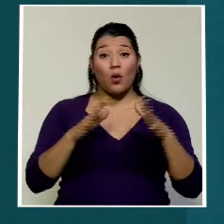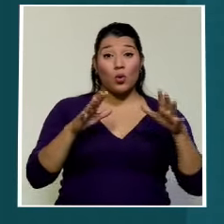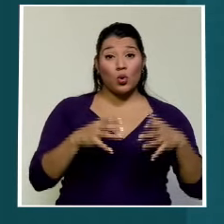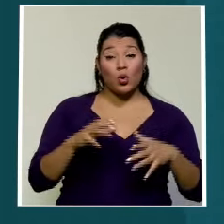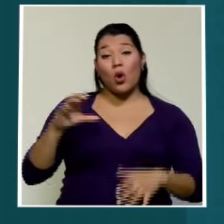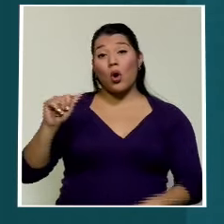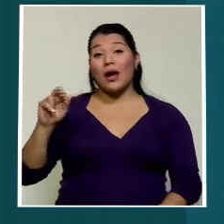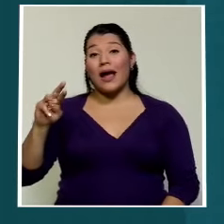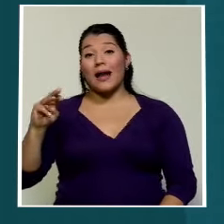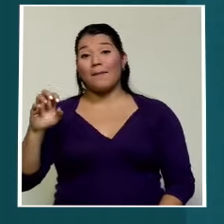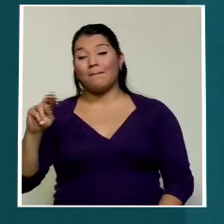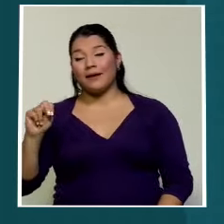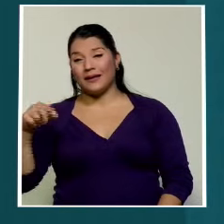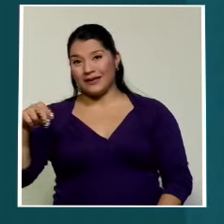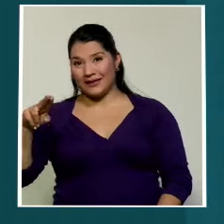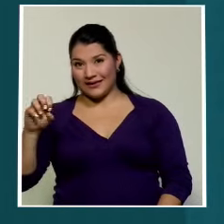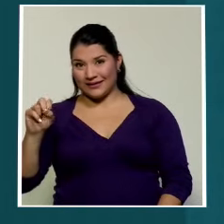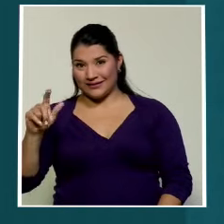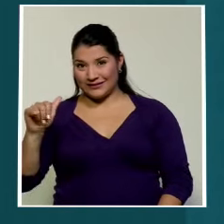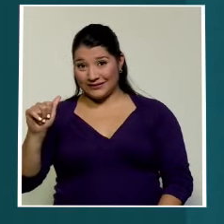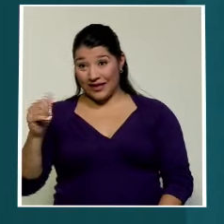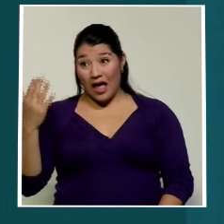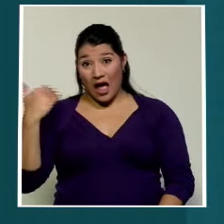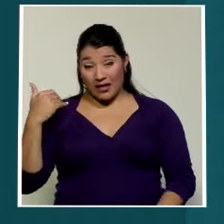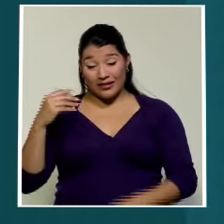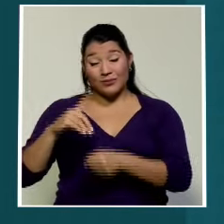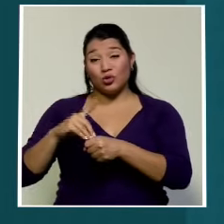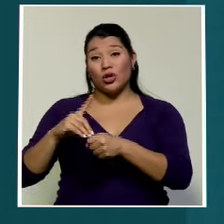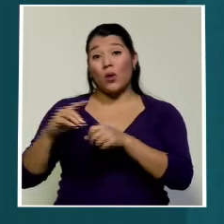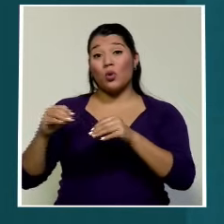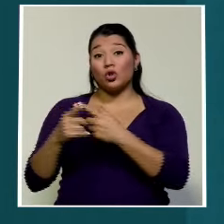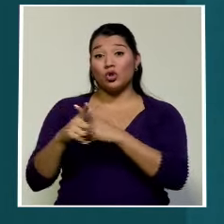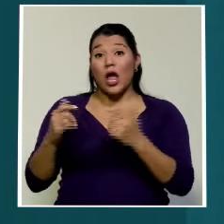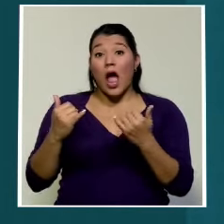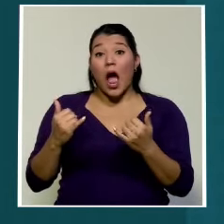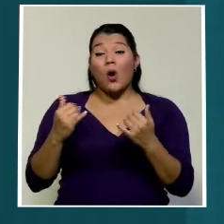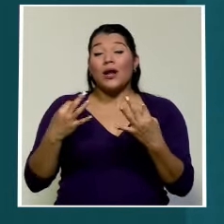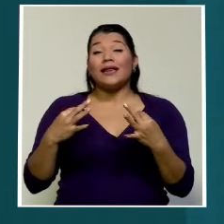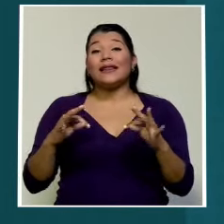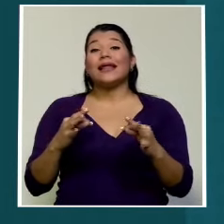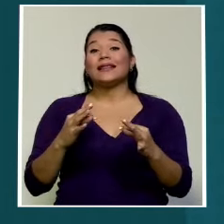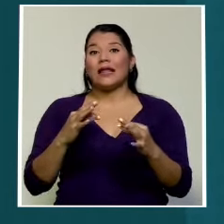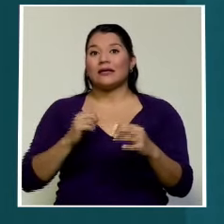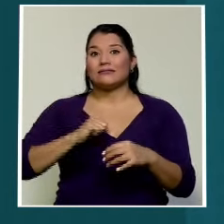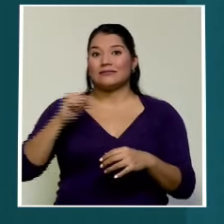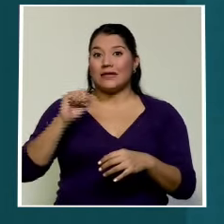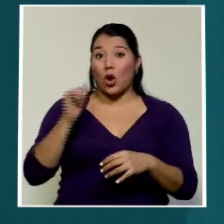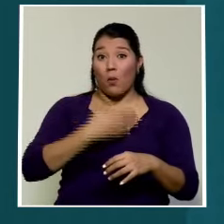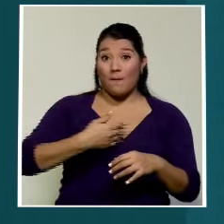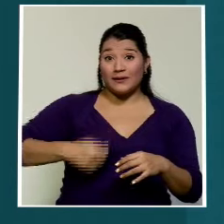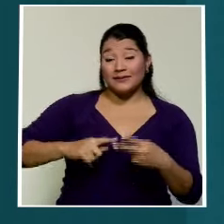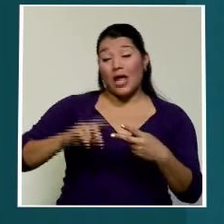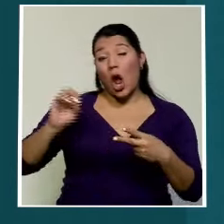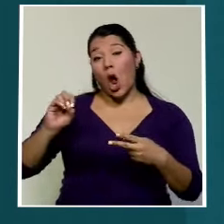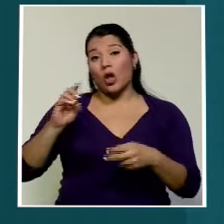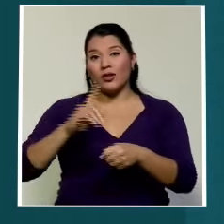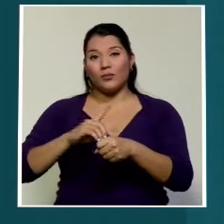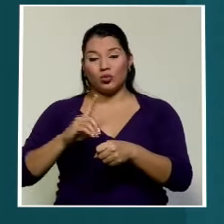diputada del Movimiento Libertario, hoy aspirará a llegar con Justicia Social Costarricense, ya sea a la Asamblea Legislativa o a la